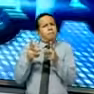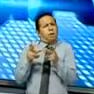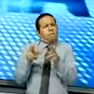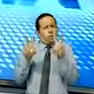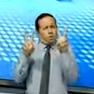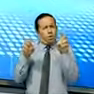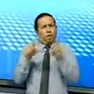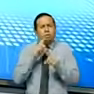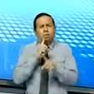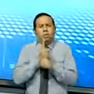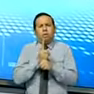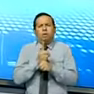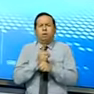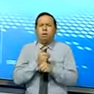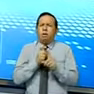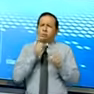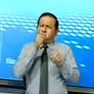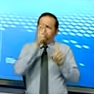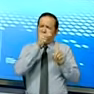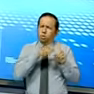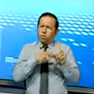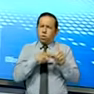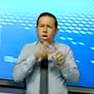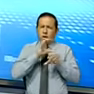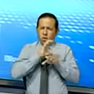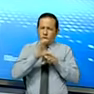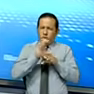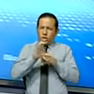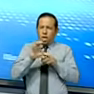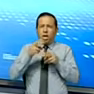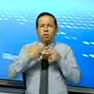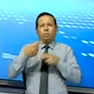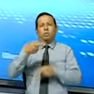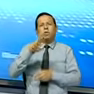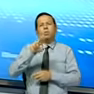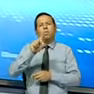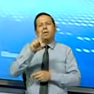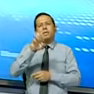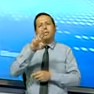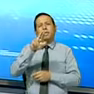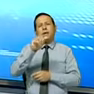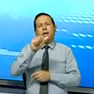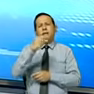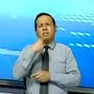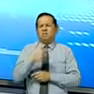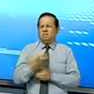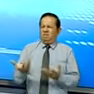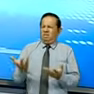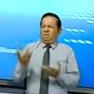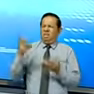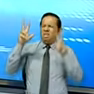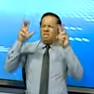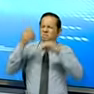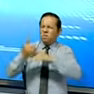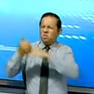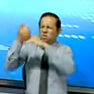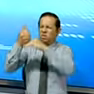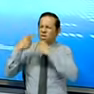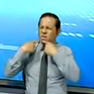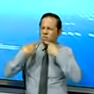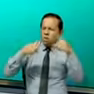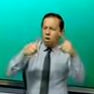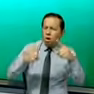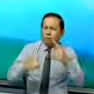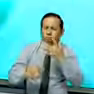una aberración jurídica, calificó el concejal Santiago Guarderas la sentencia de la Corte Provincial de Pichincha, que dejó sin efecto la remoción